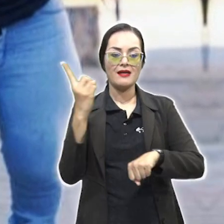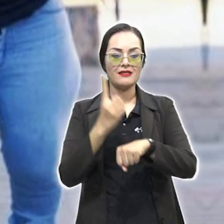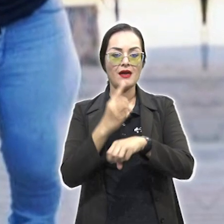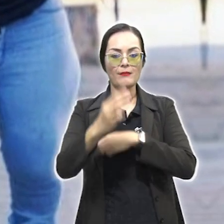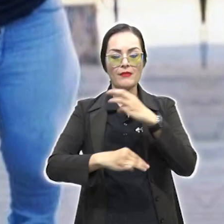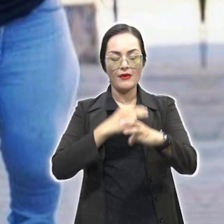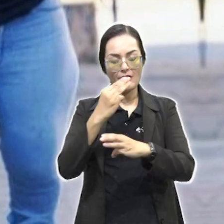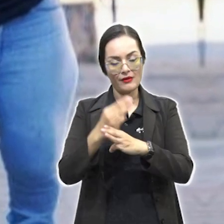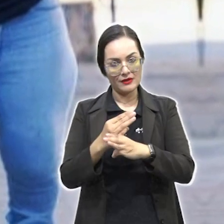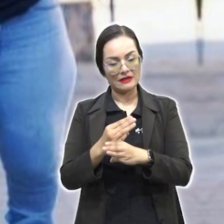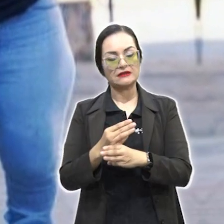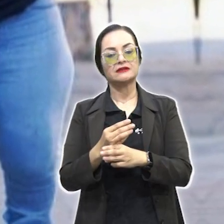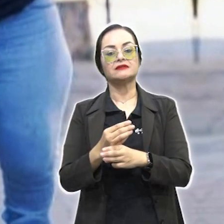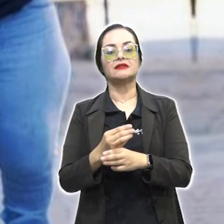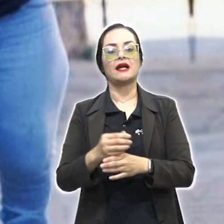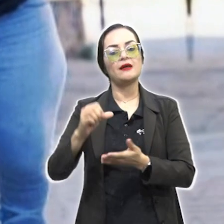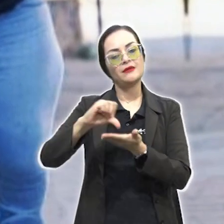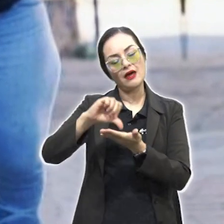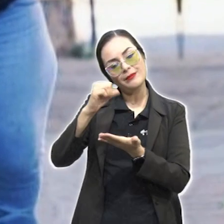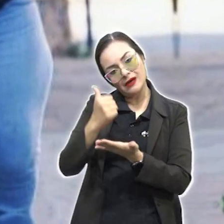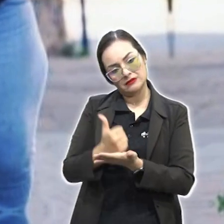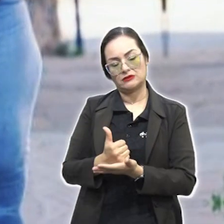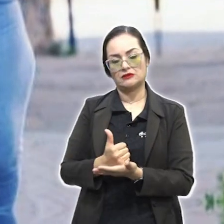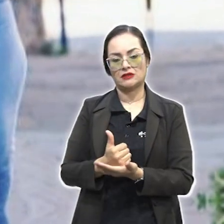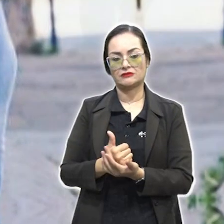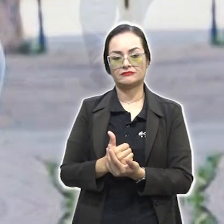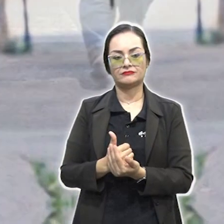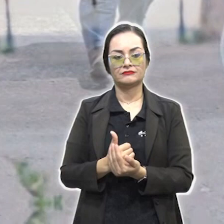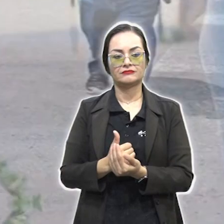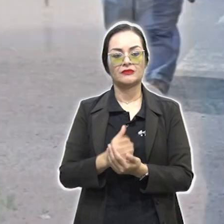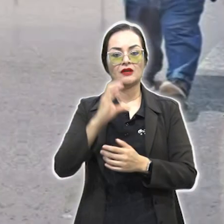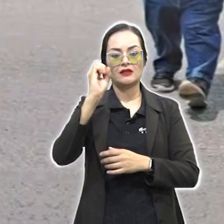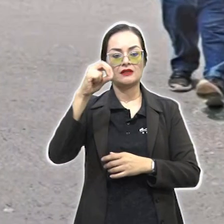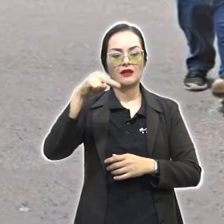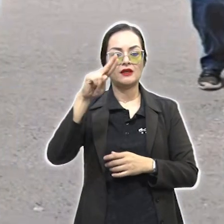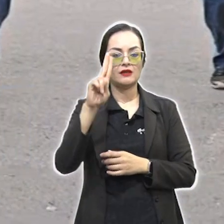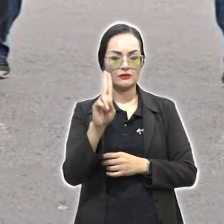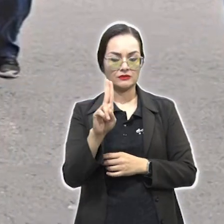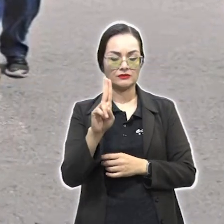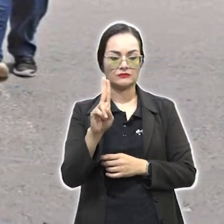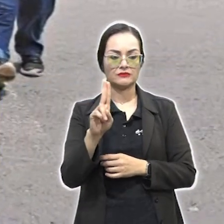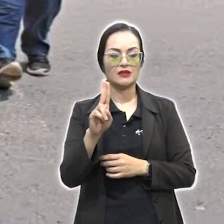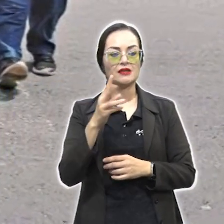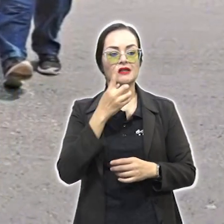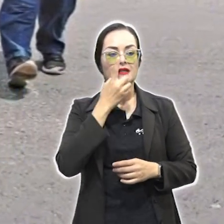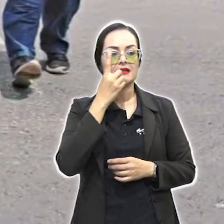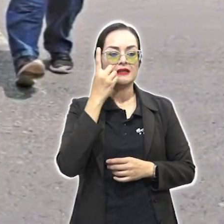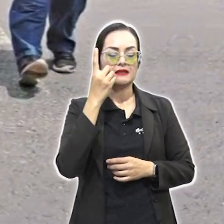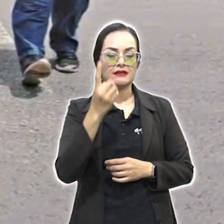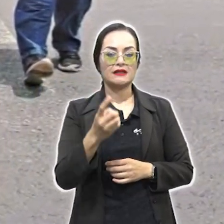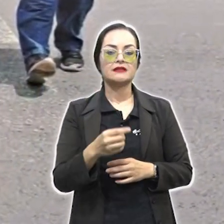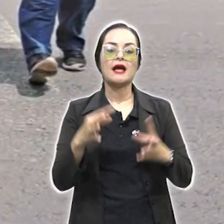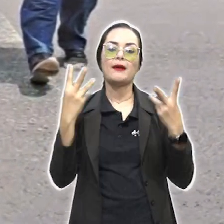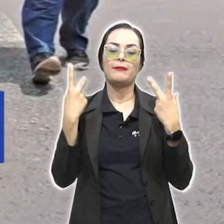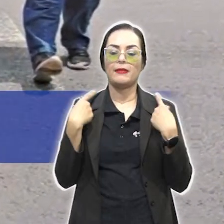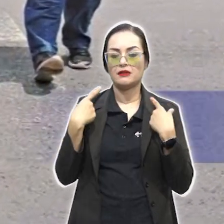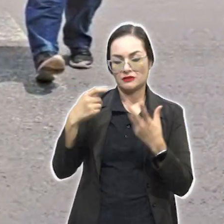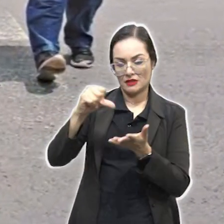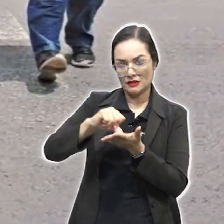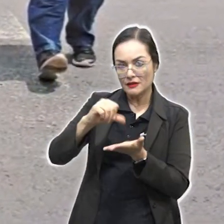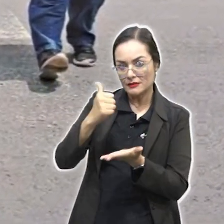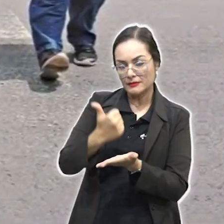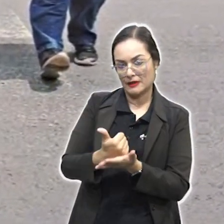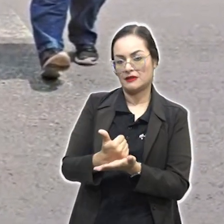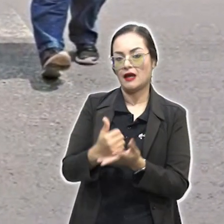conmemora el Día Mundial de las Personas con Talla Baja. De acuerdo a la Organización Mundial de la Salud, se considera persona de talla